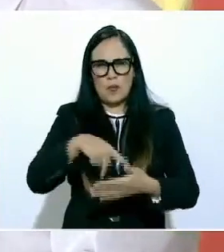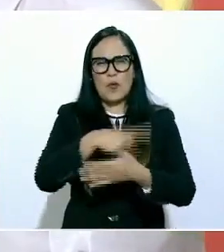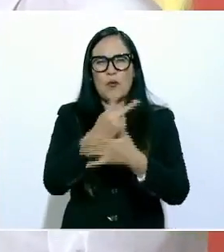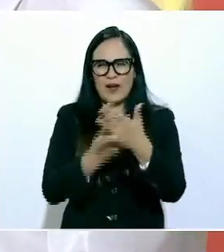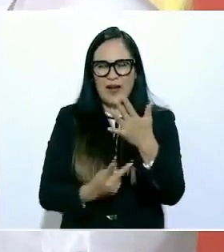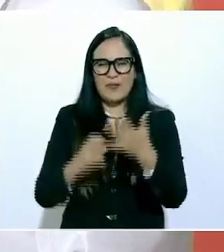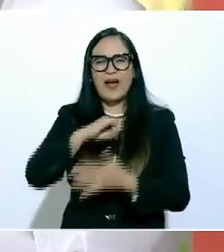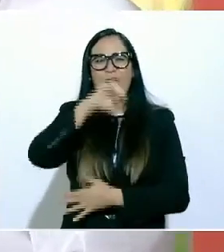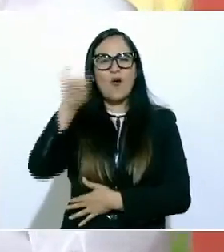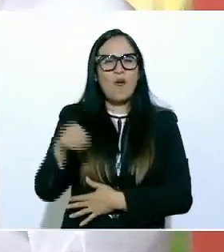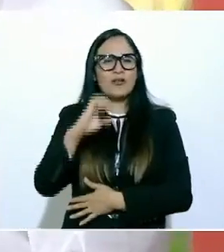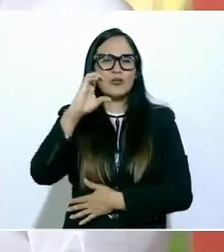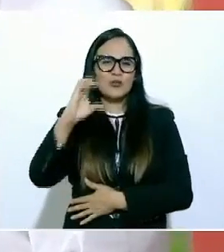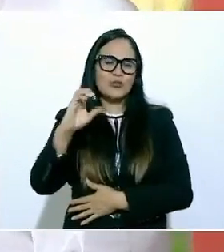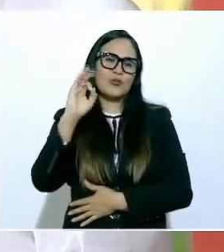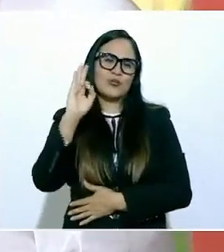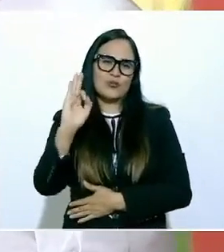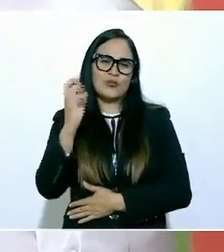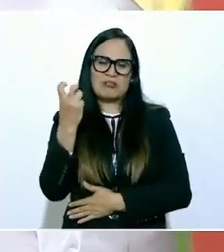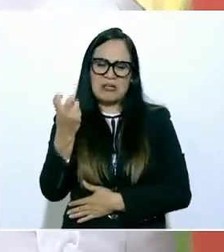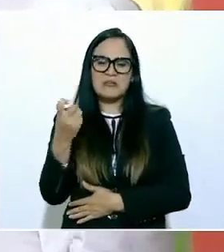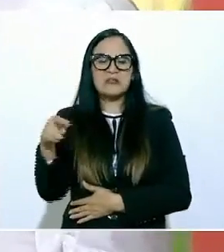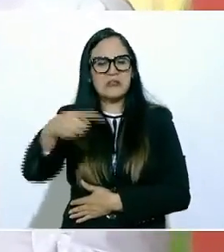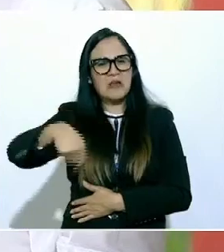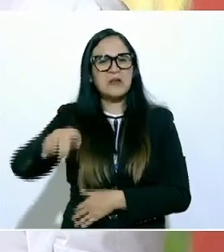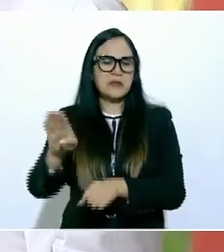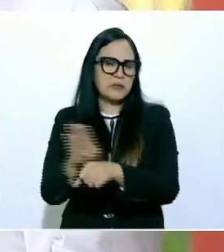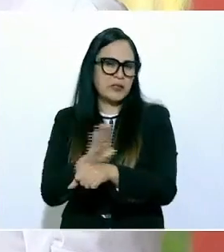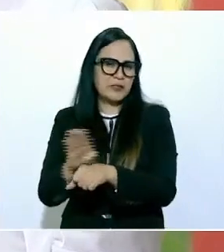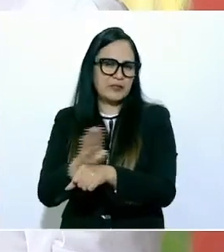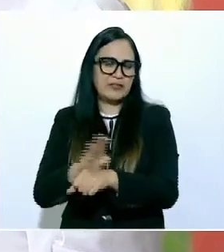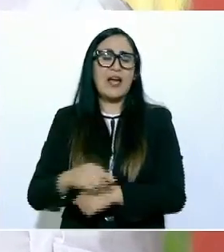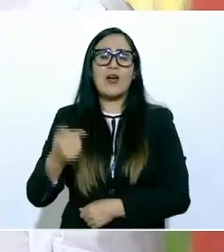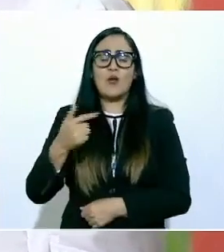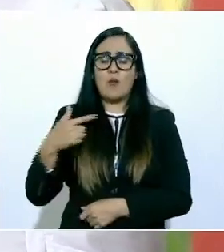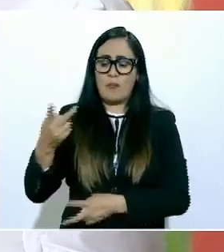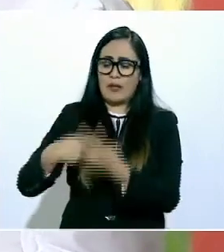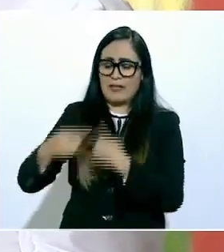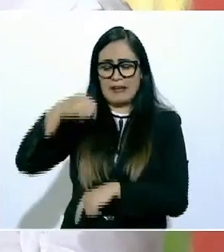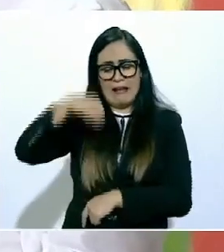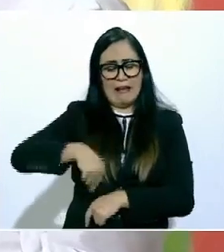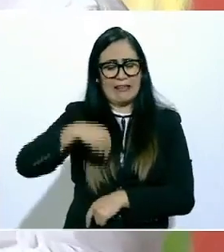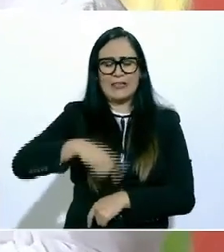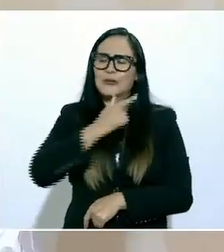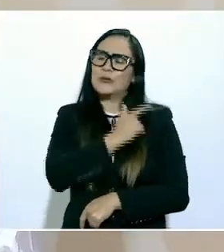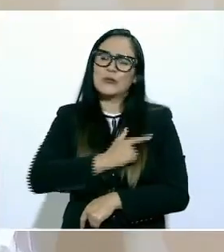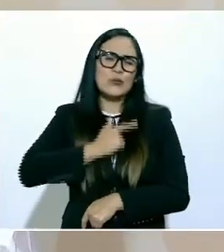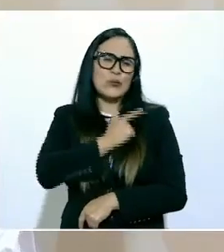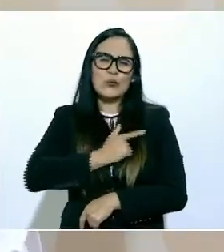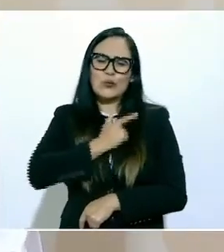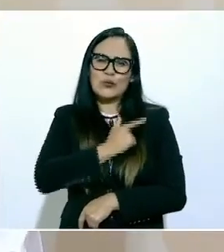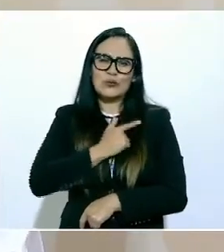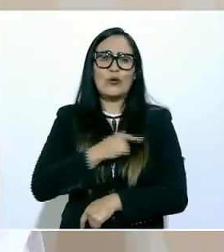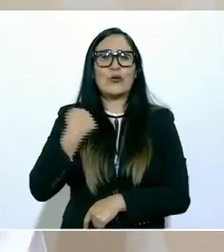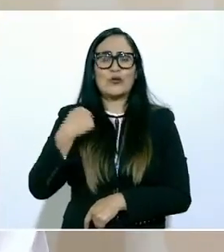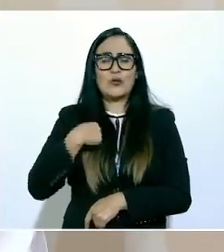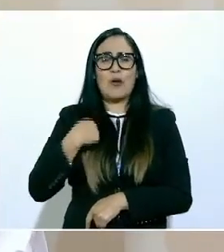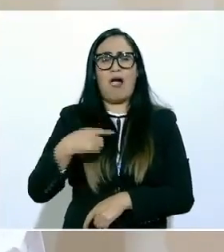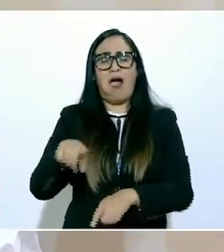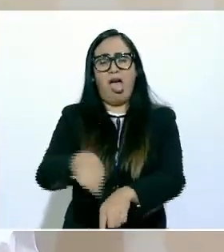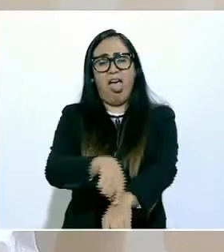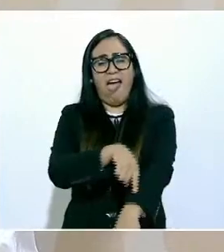programa Jóvenes Construyendo el Futuro. Me da mucho gusto estar aquí, me alargué en mi